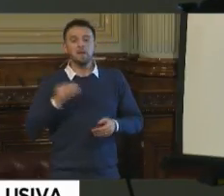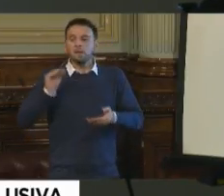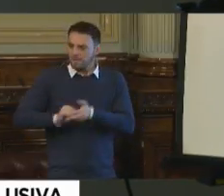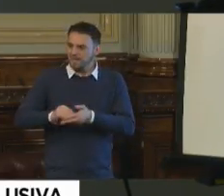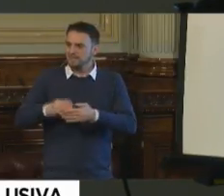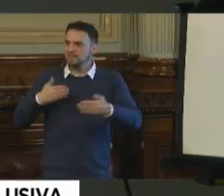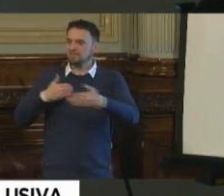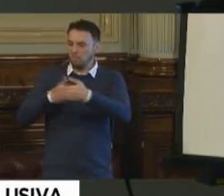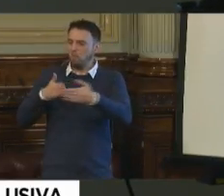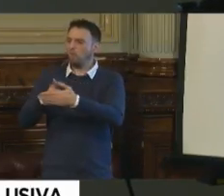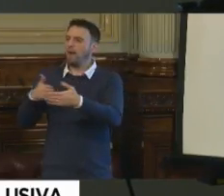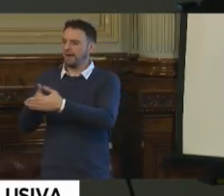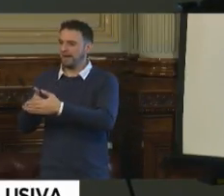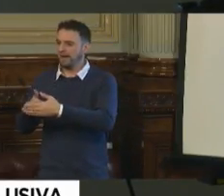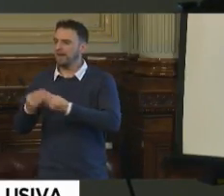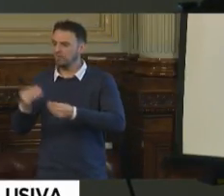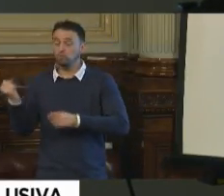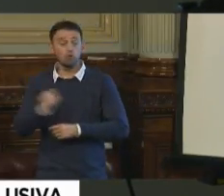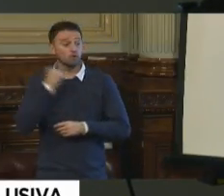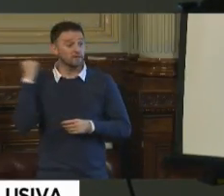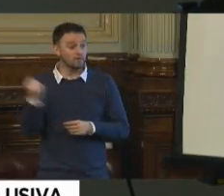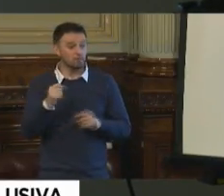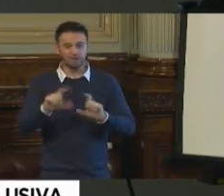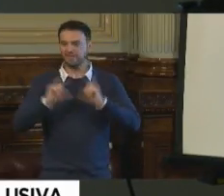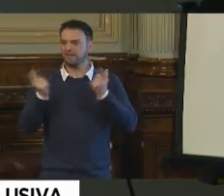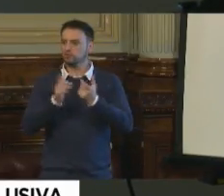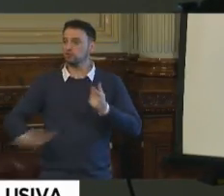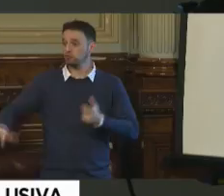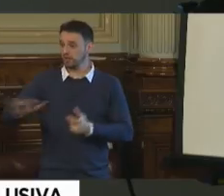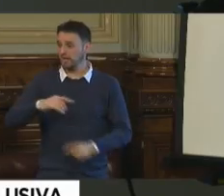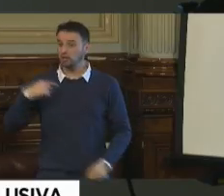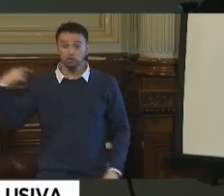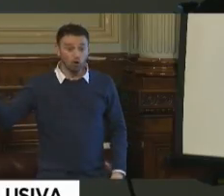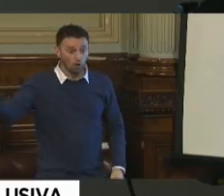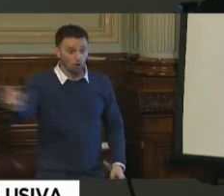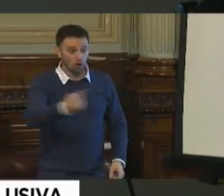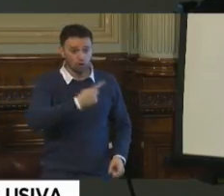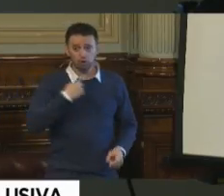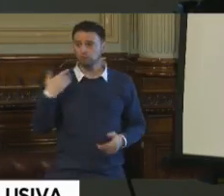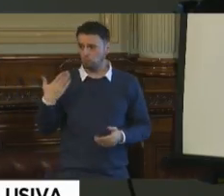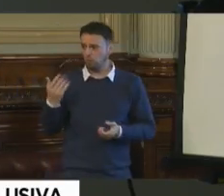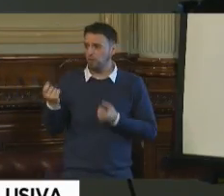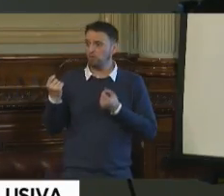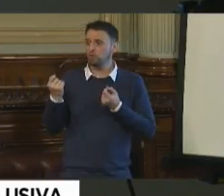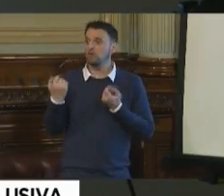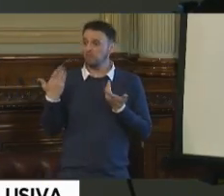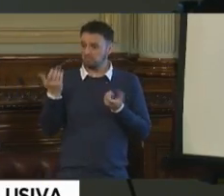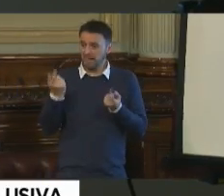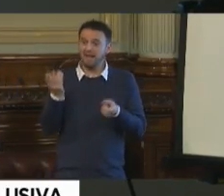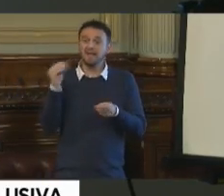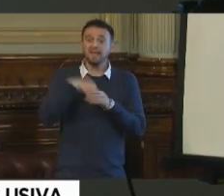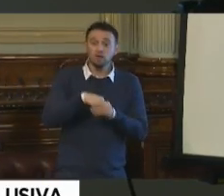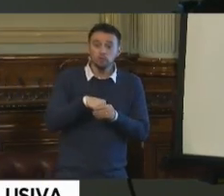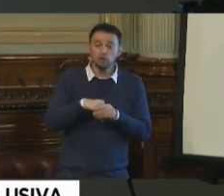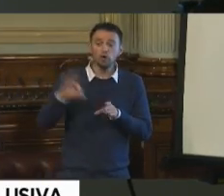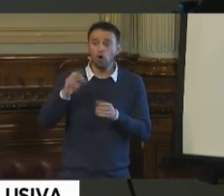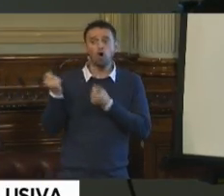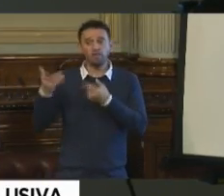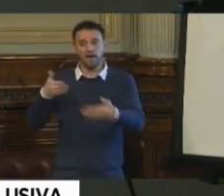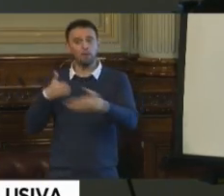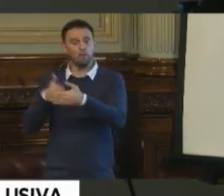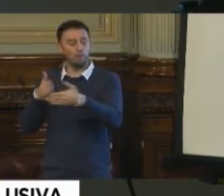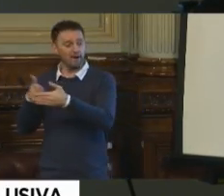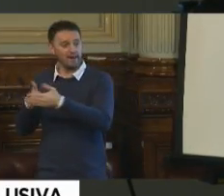y las barreras del entorno esto es importante porque todos podemos ser generadores de inclusión o generadores de